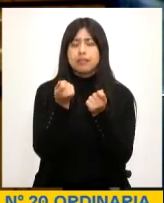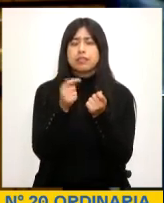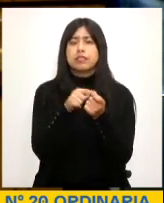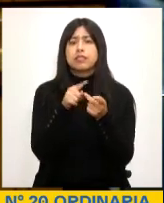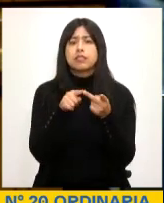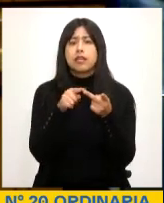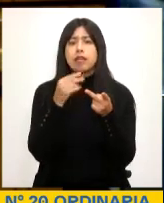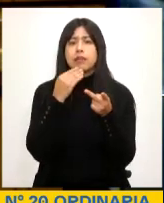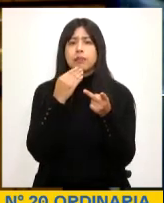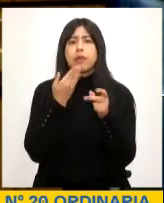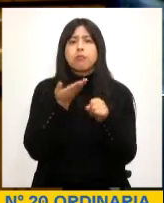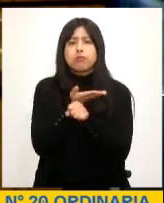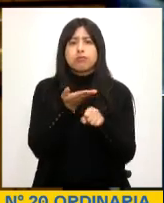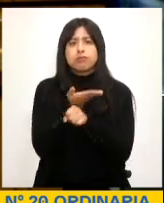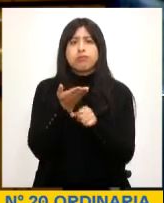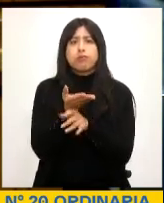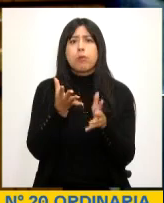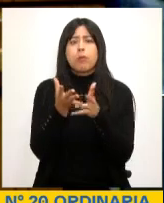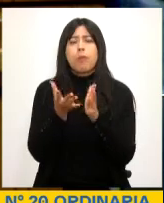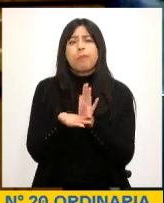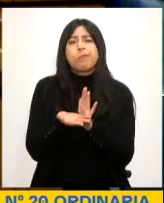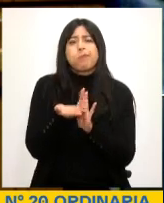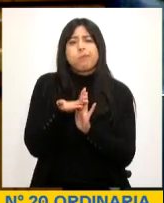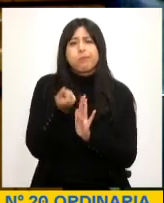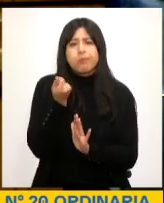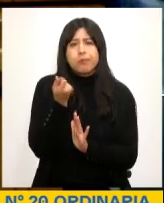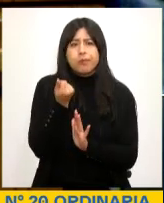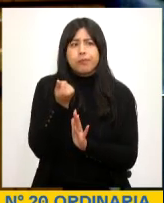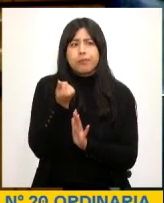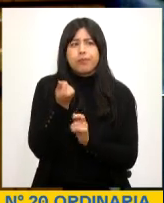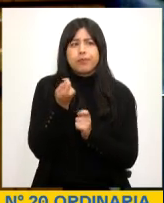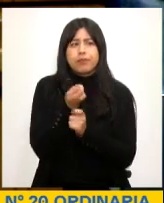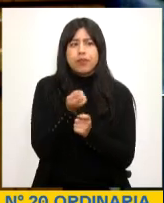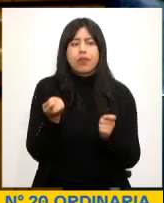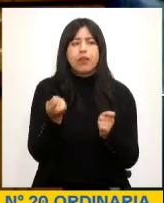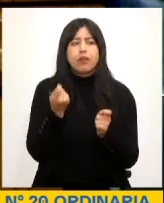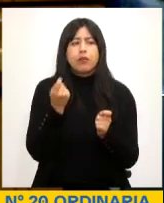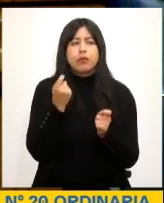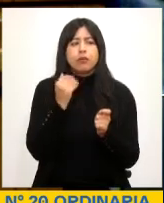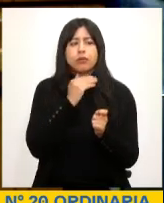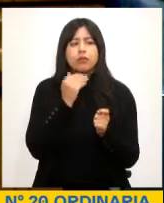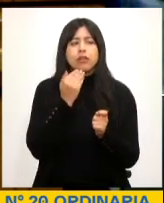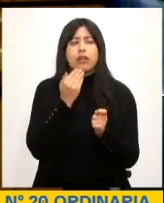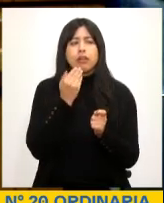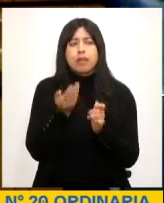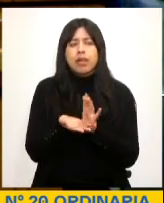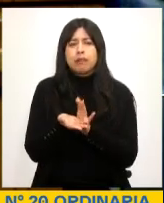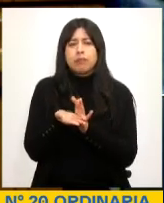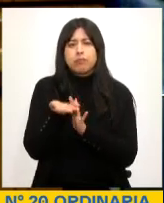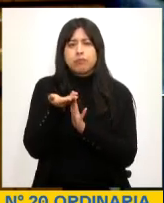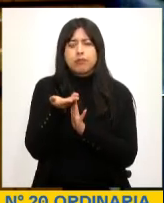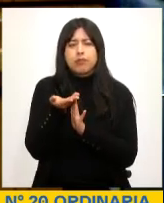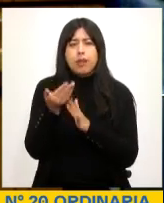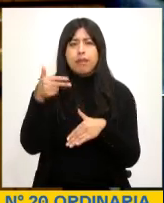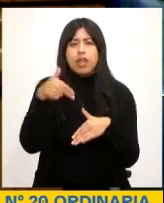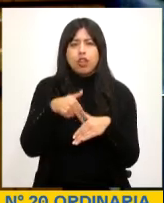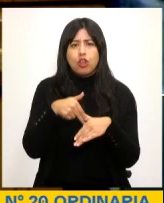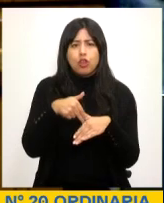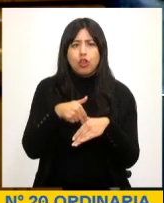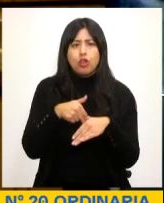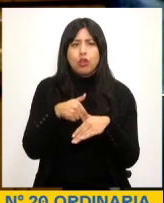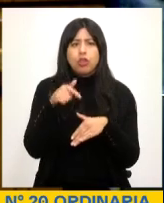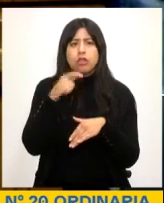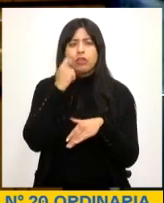emergencia sanitaria la inflación el aumento de costos y la de operación y el alza del precio Internacional del petróleo todo lo cual